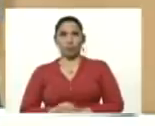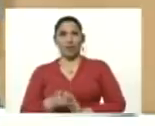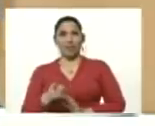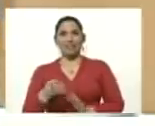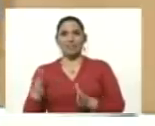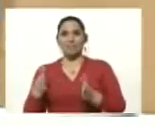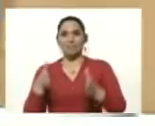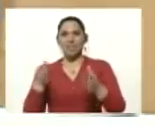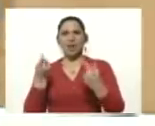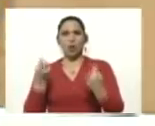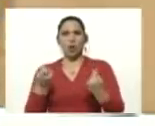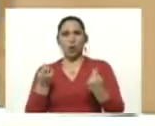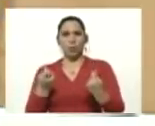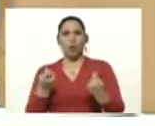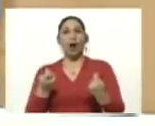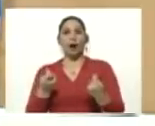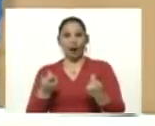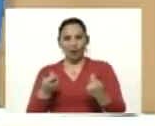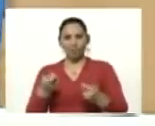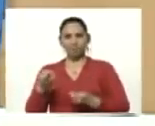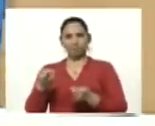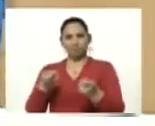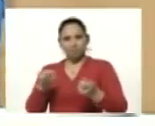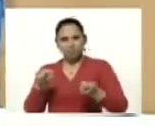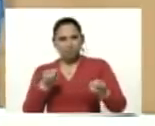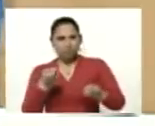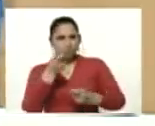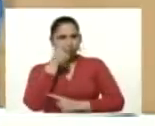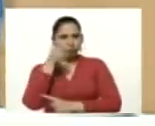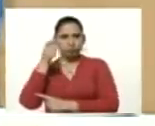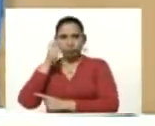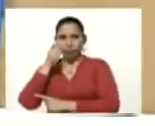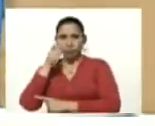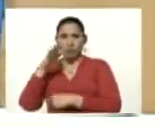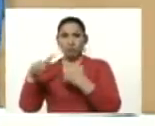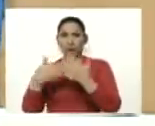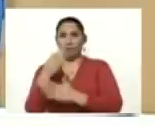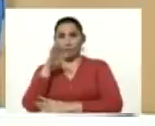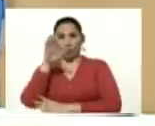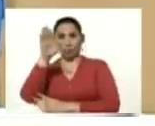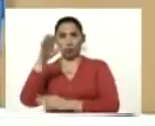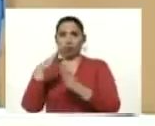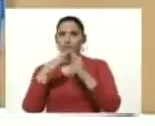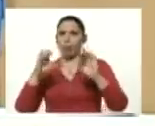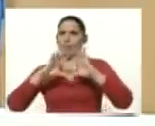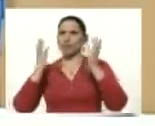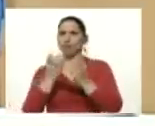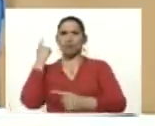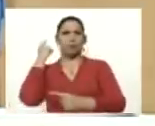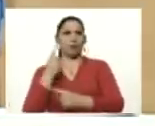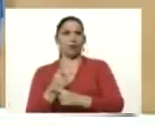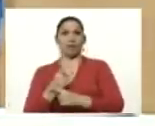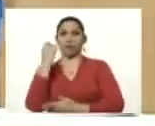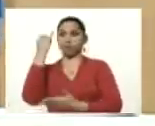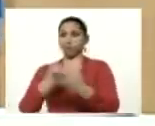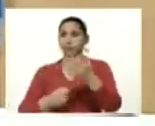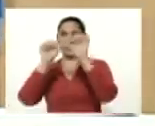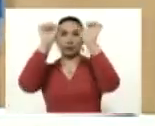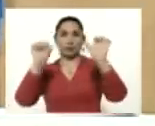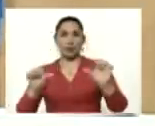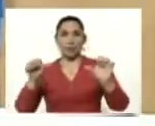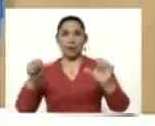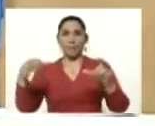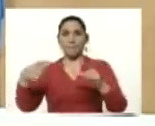las vías de autocontrol. Y además hacia el futuro, todo el mundo debe estar inscrito en el sistema